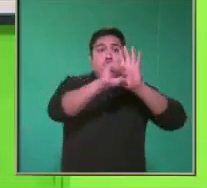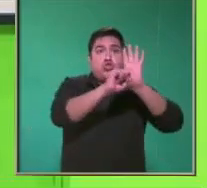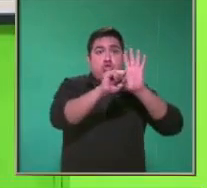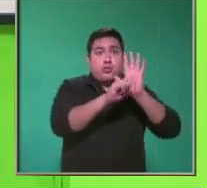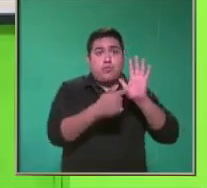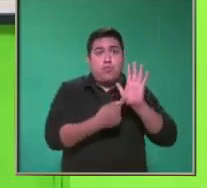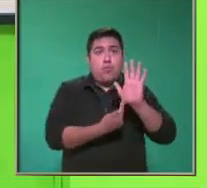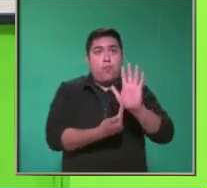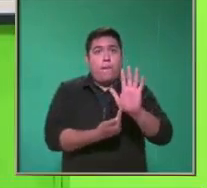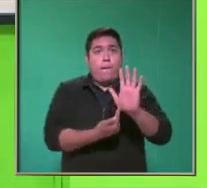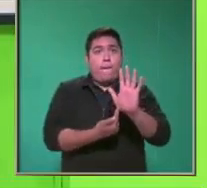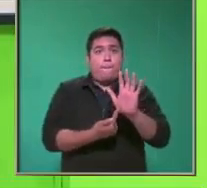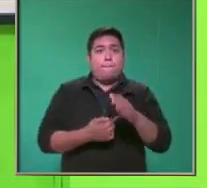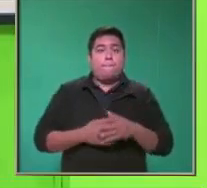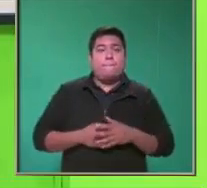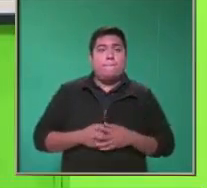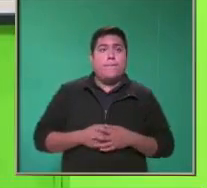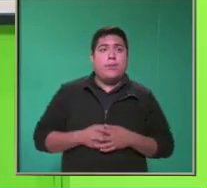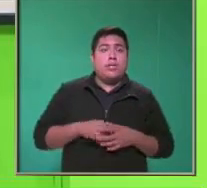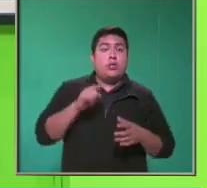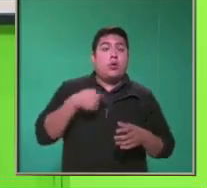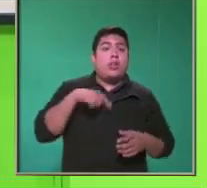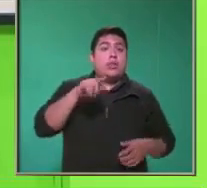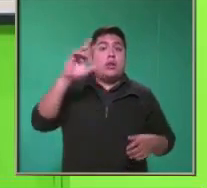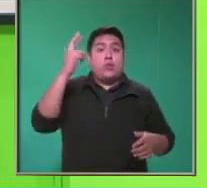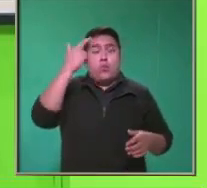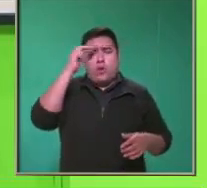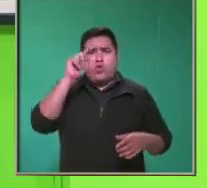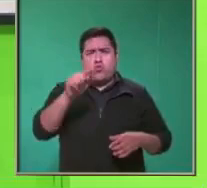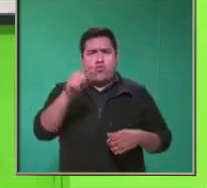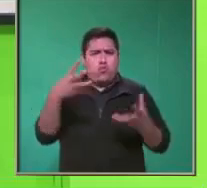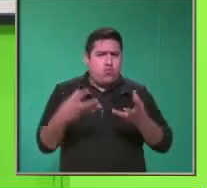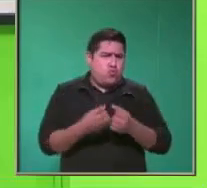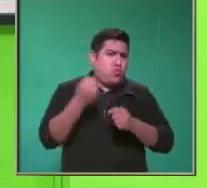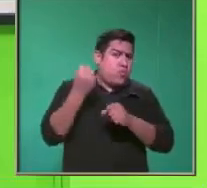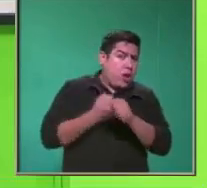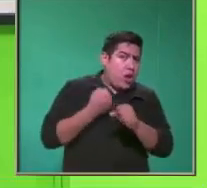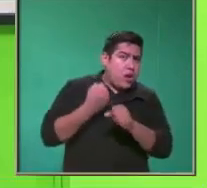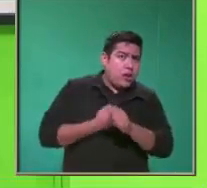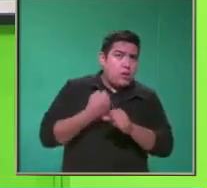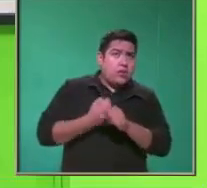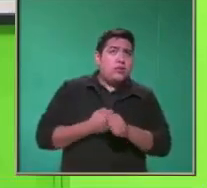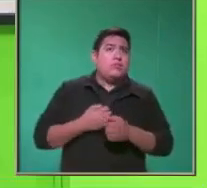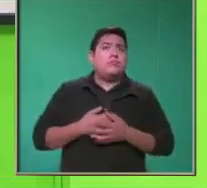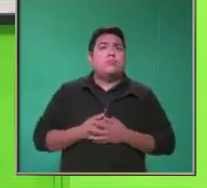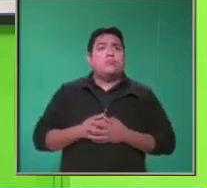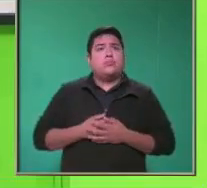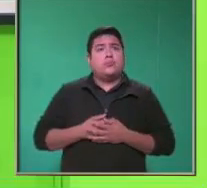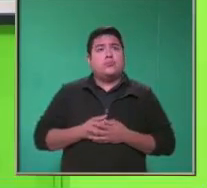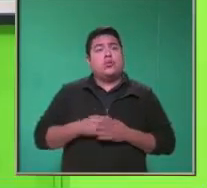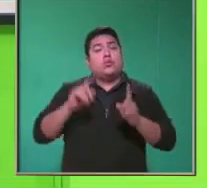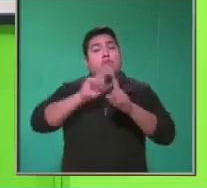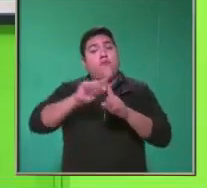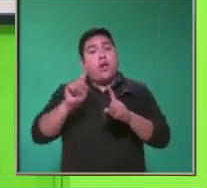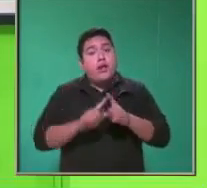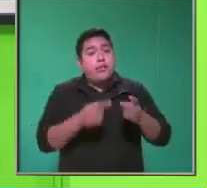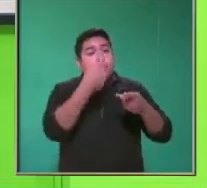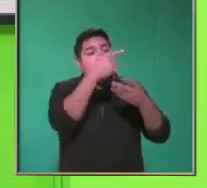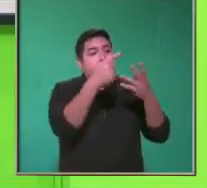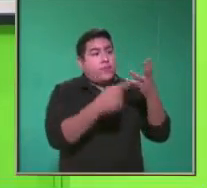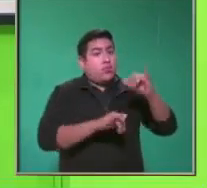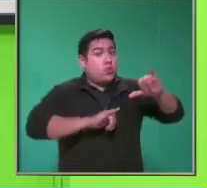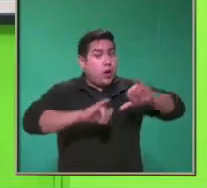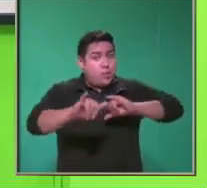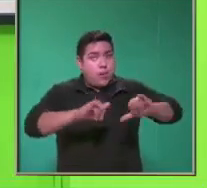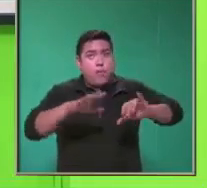ese mapa. Te estaba recordando, para que repasaras conmigo, la importancia que tiene conocer los elementos de un mapa